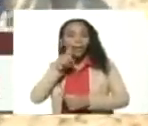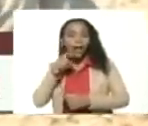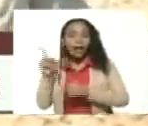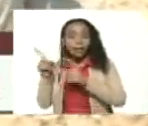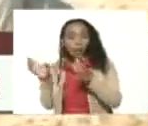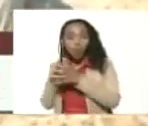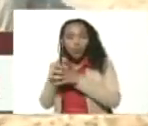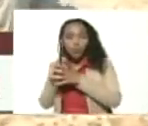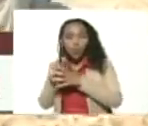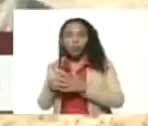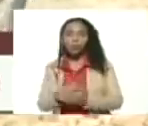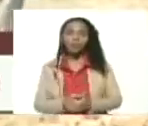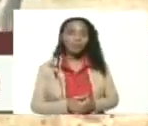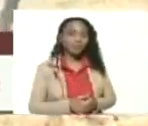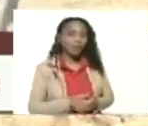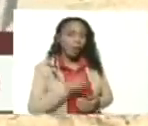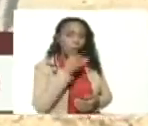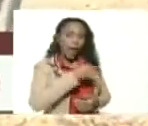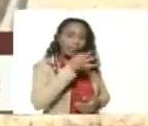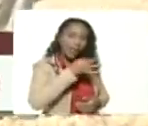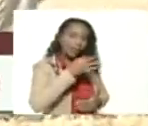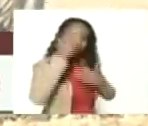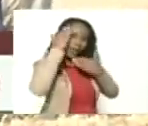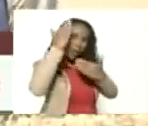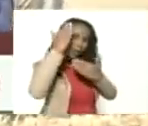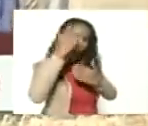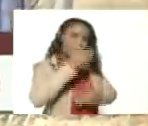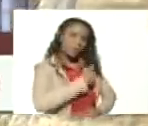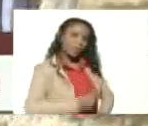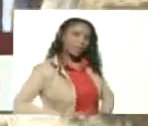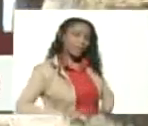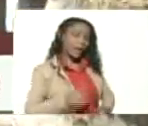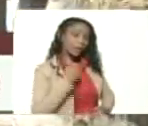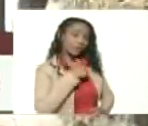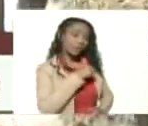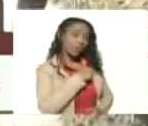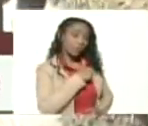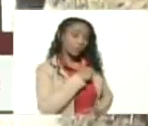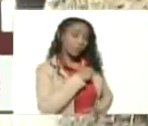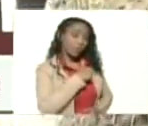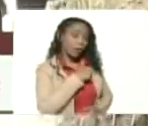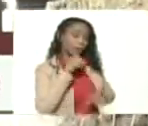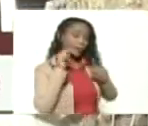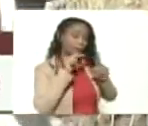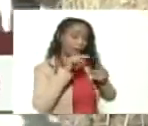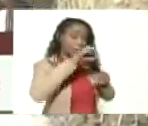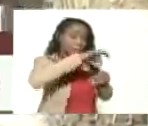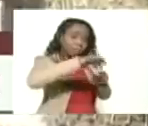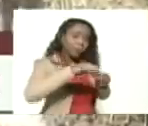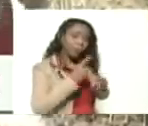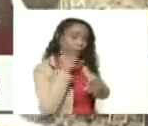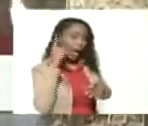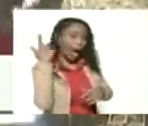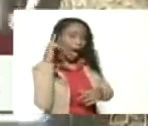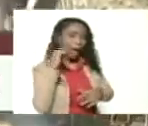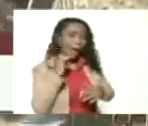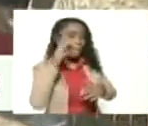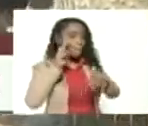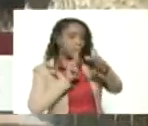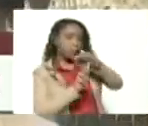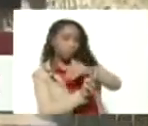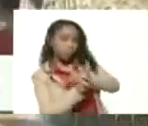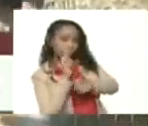Manuel. Buenas tardes, gracias, gobernador. Saludos, presidente. Bueno, aquí estamos con esta siembra, tenemos unas proyecciones que de